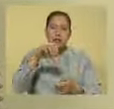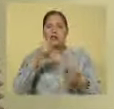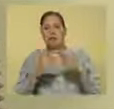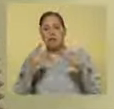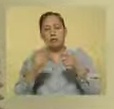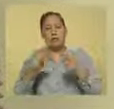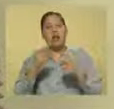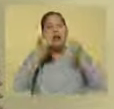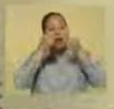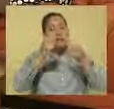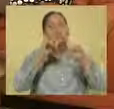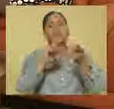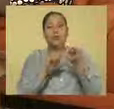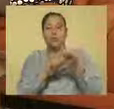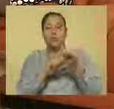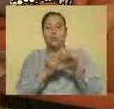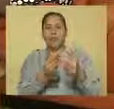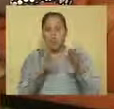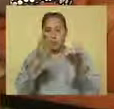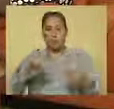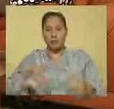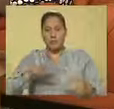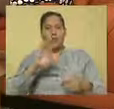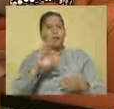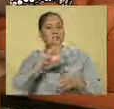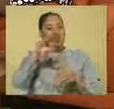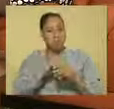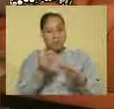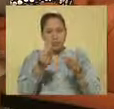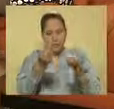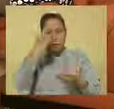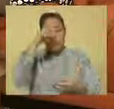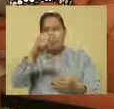de atención a través brindados por el gobierno de la Ciudad de México pues